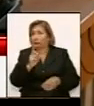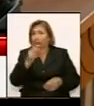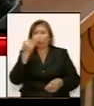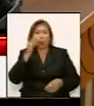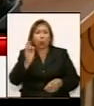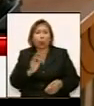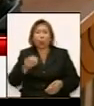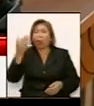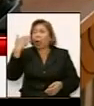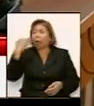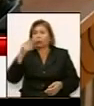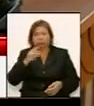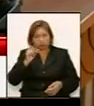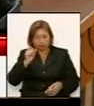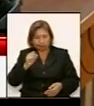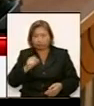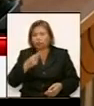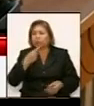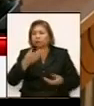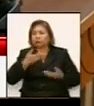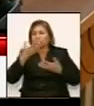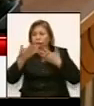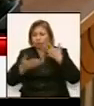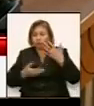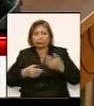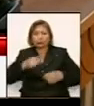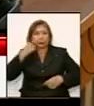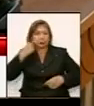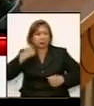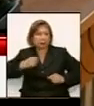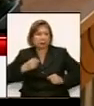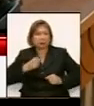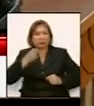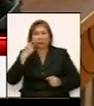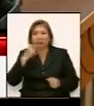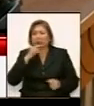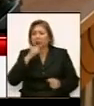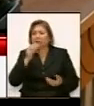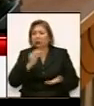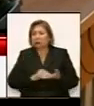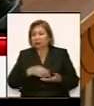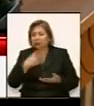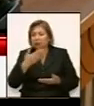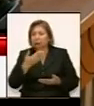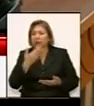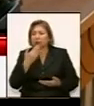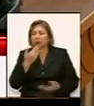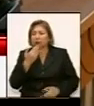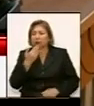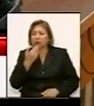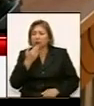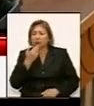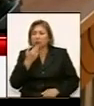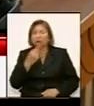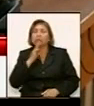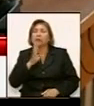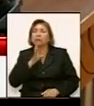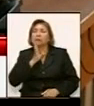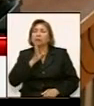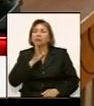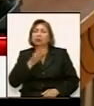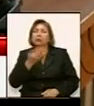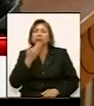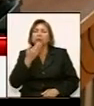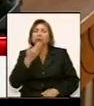nos ha pasado. Es una expresión más de machismo, del patriarcado, es una expresión más de quienes deben de hablar, de quienes